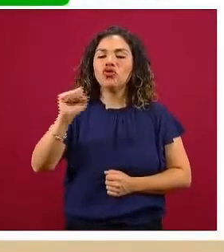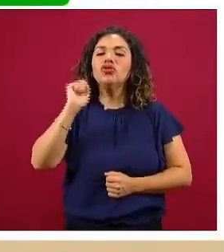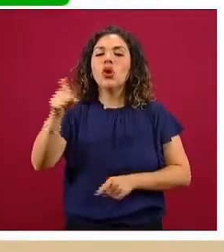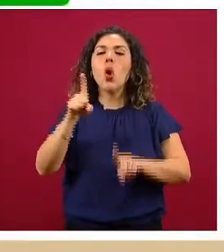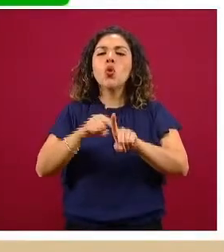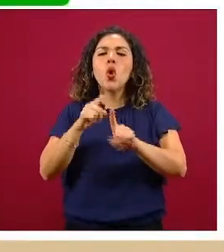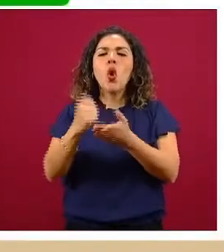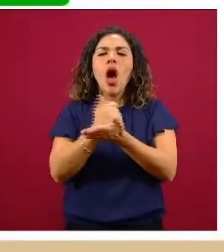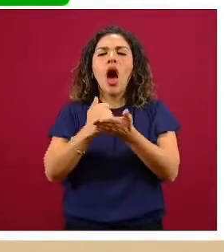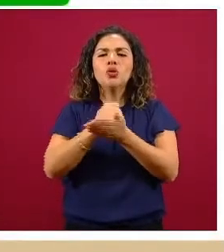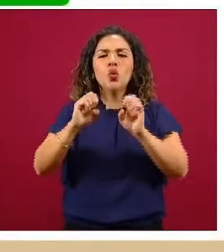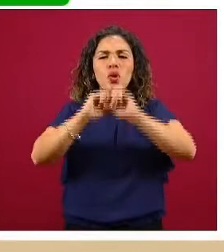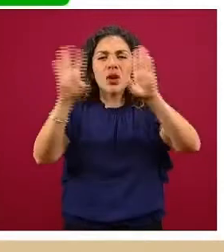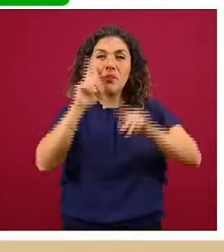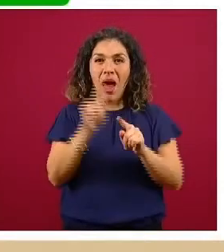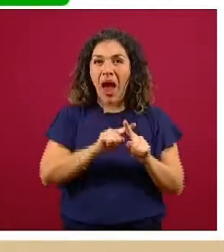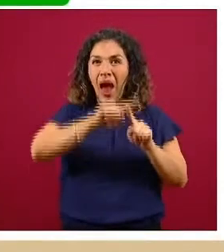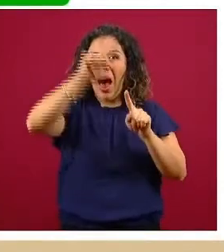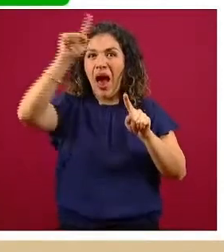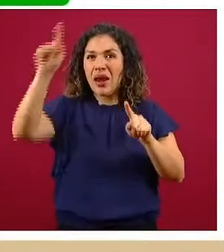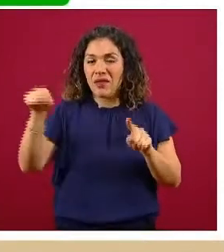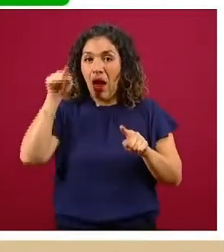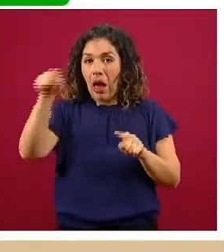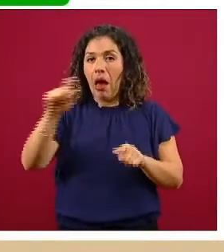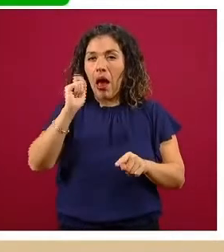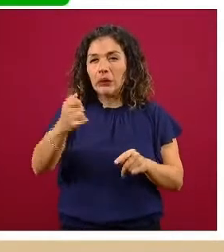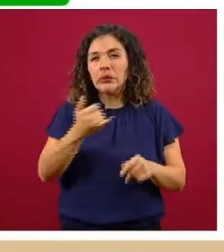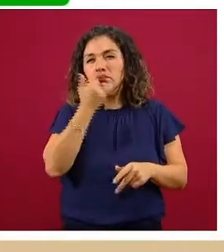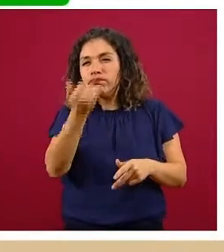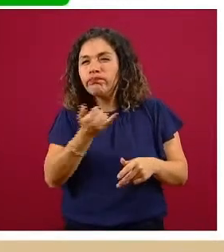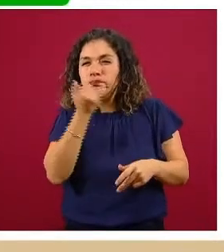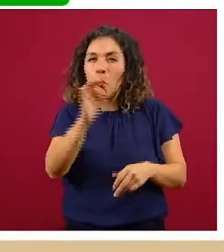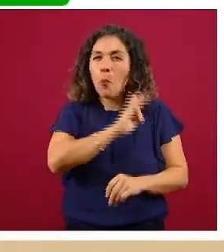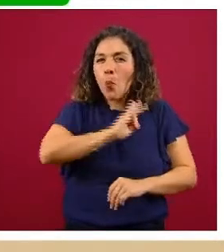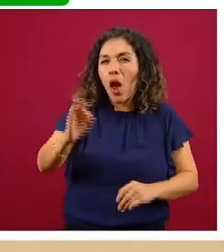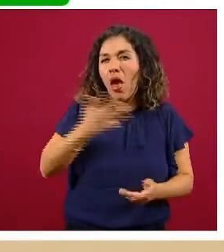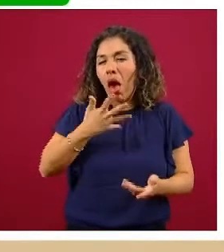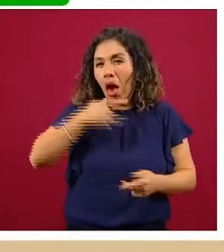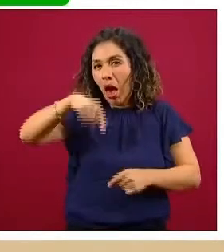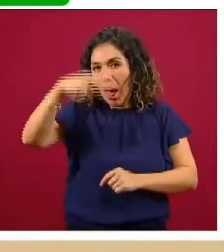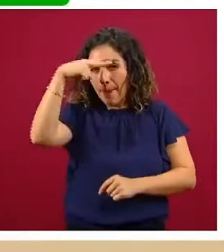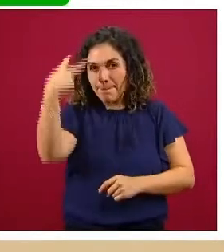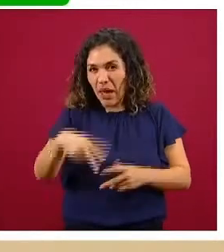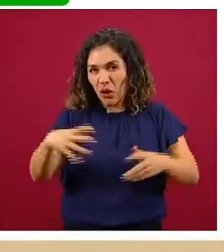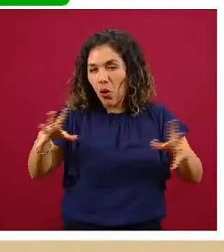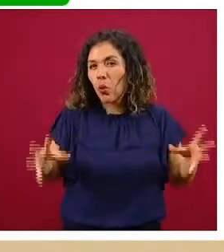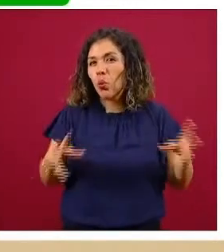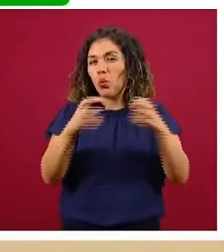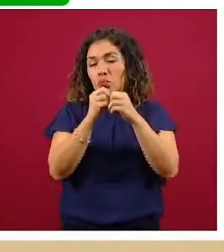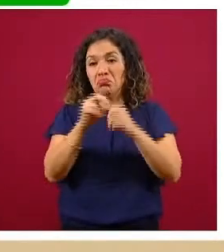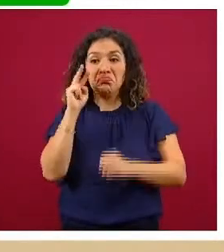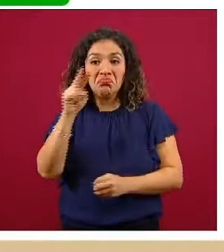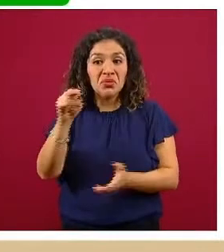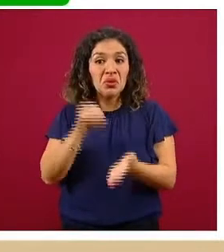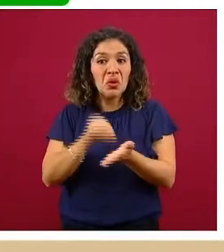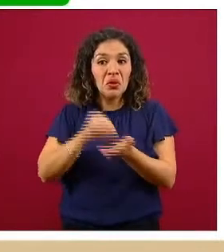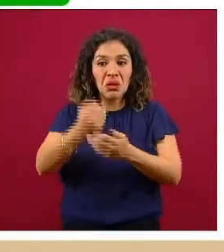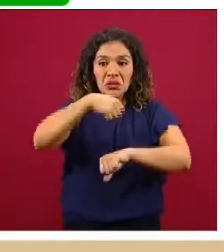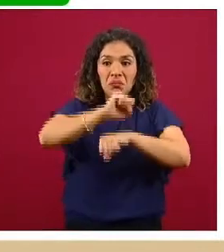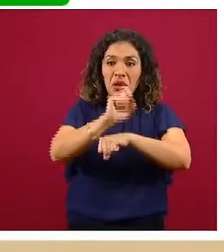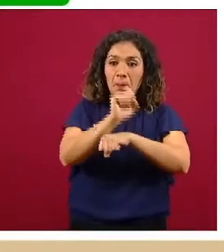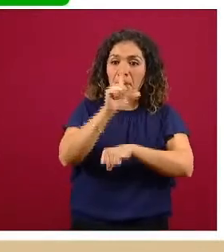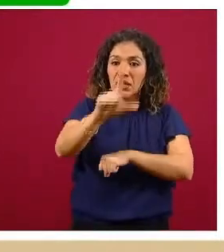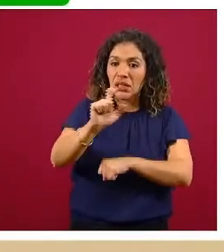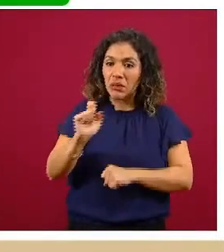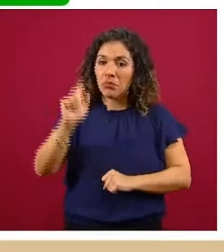hasta la parte superior son los casos estimados que podemos tener en México. Vemos que todavía de la semana 27 a